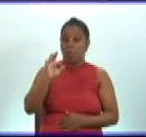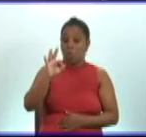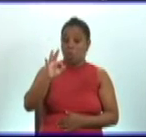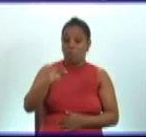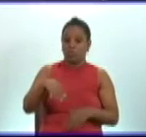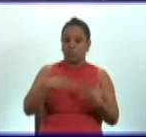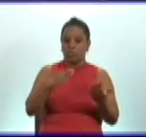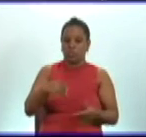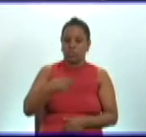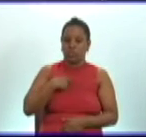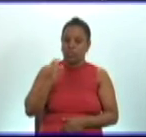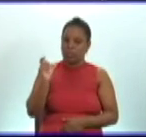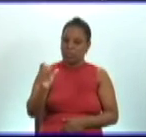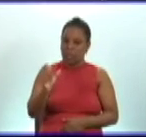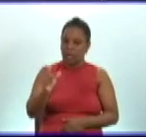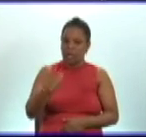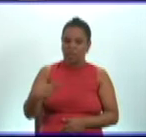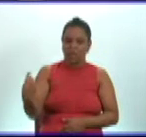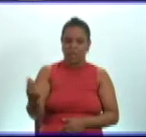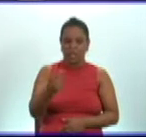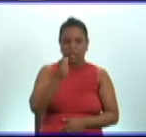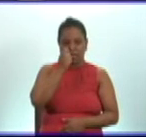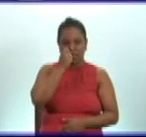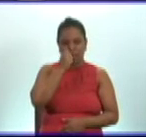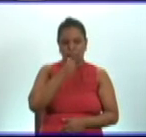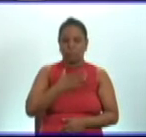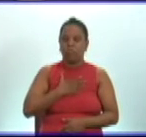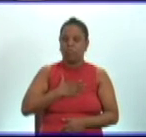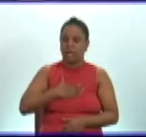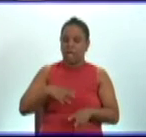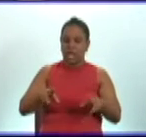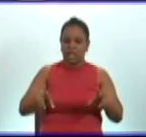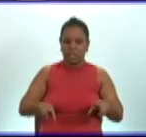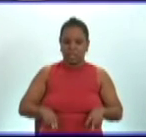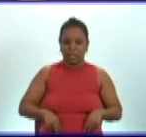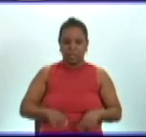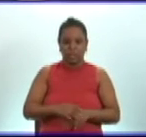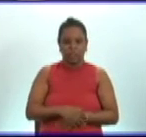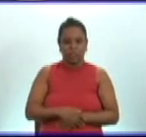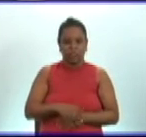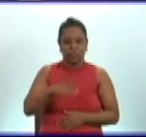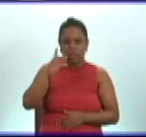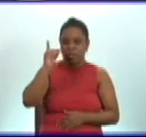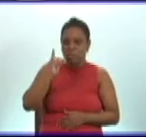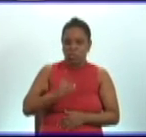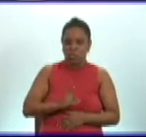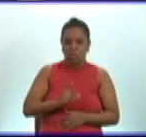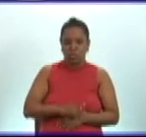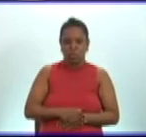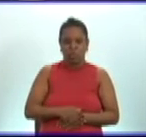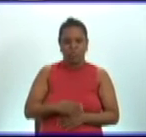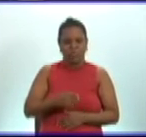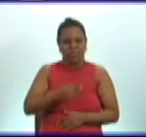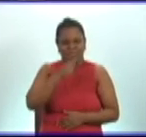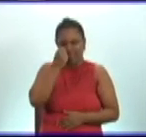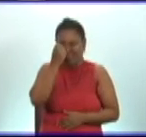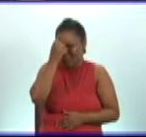yo les doy mi palabra de que mis hombres quedarán conformes. Dios, qué